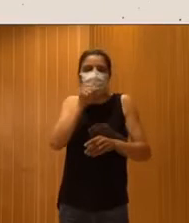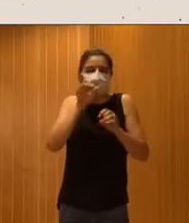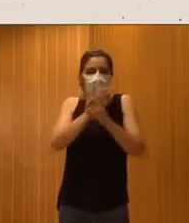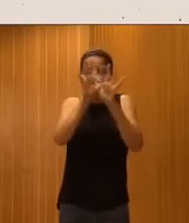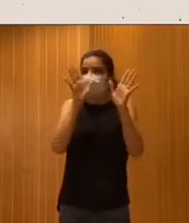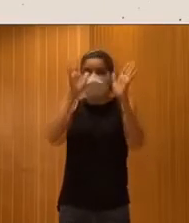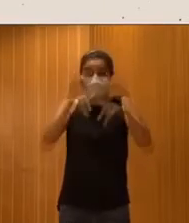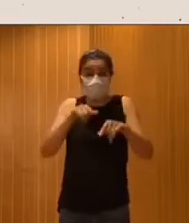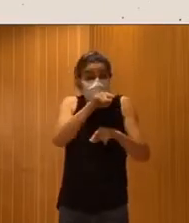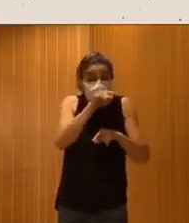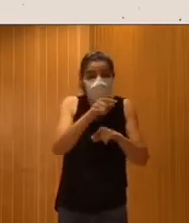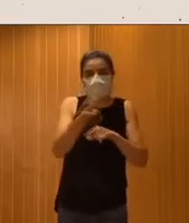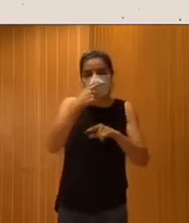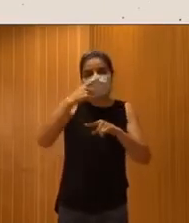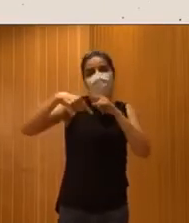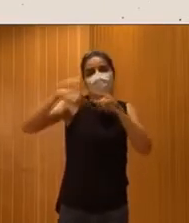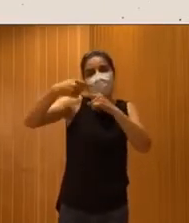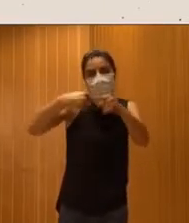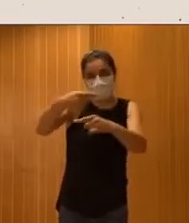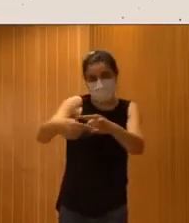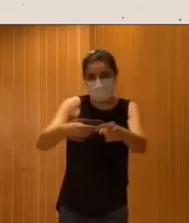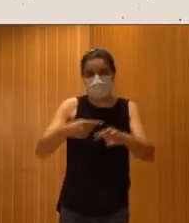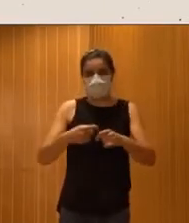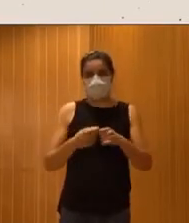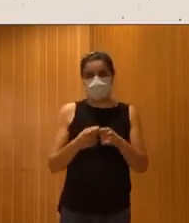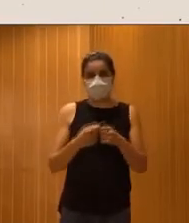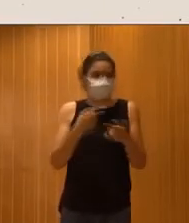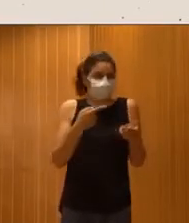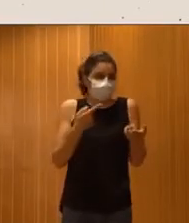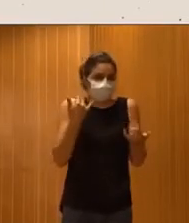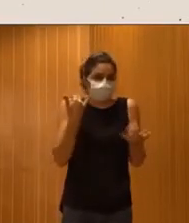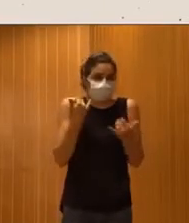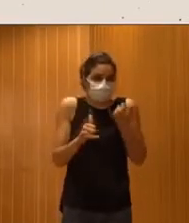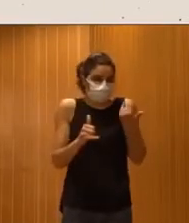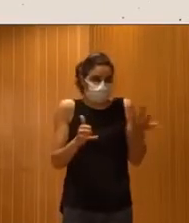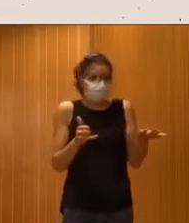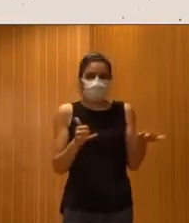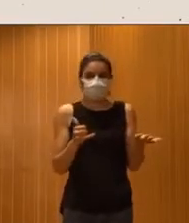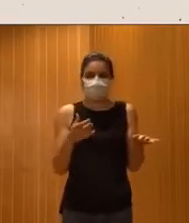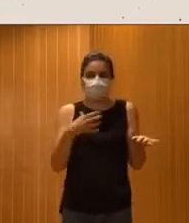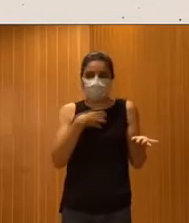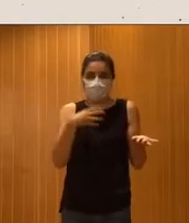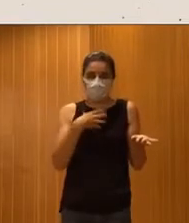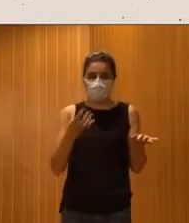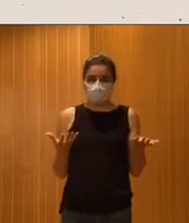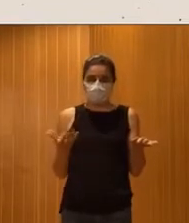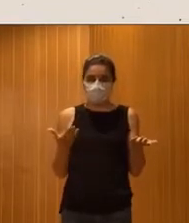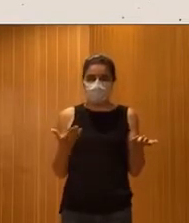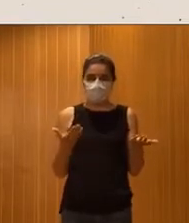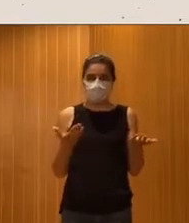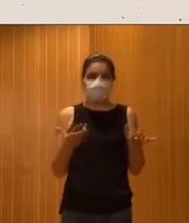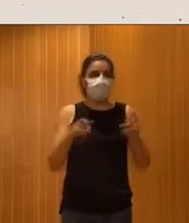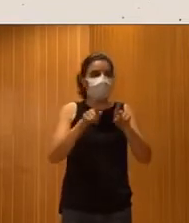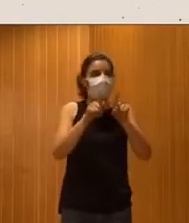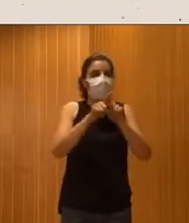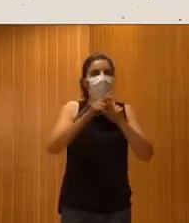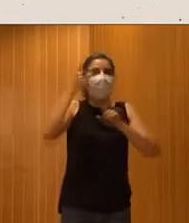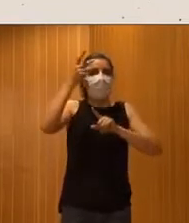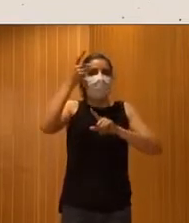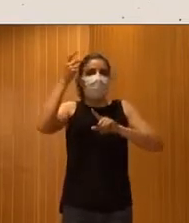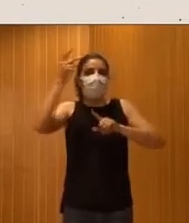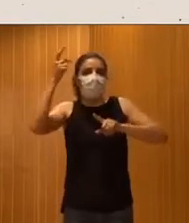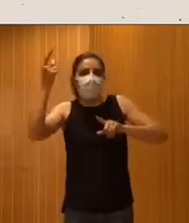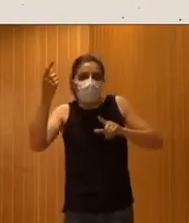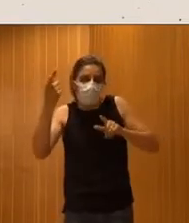Estos son efectos secundarios tremendos, ¿no? Para estas personas. Tener en cuenta que una persona hasta la demencia